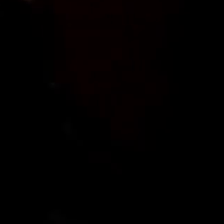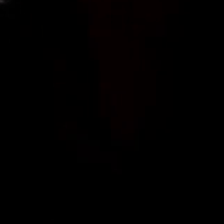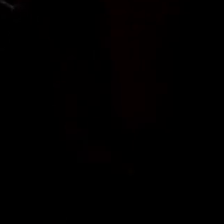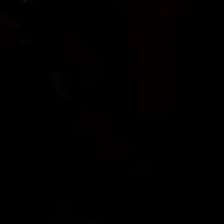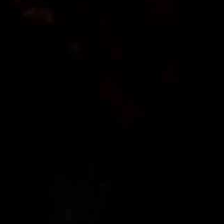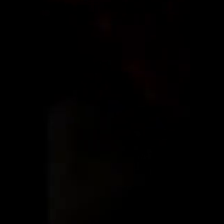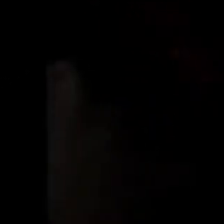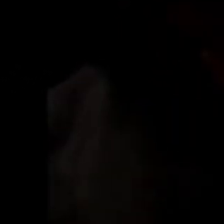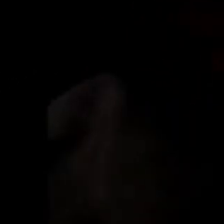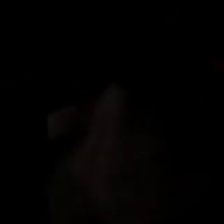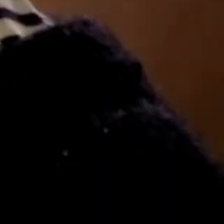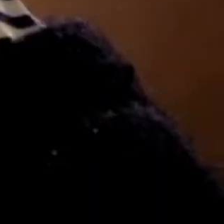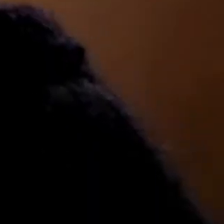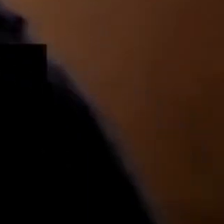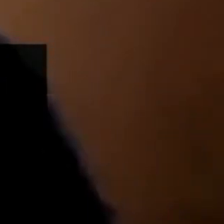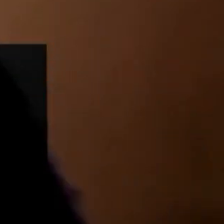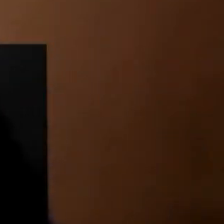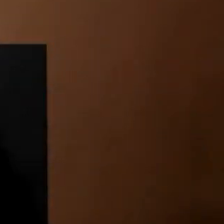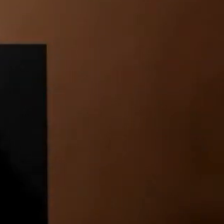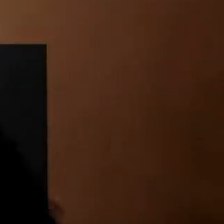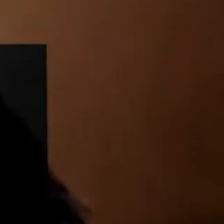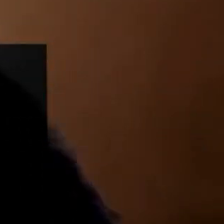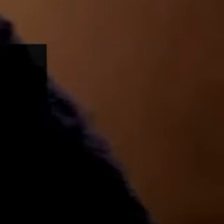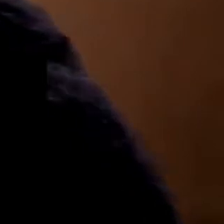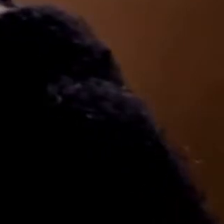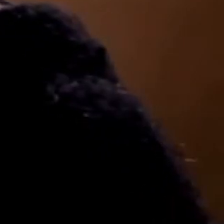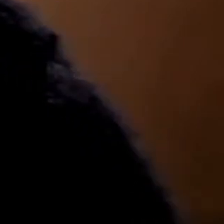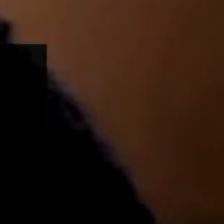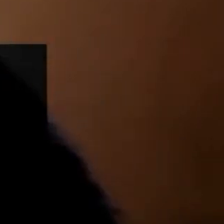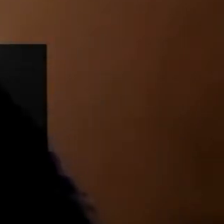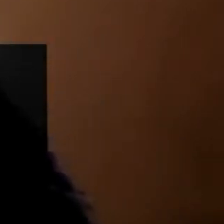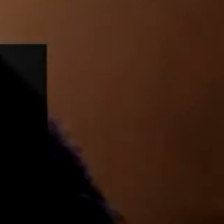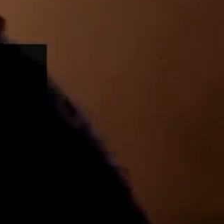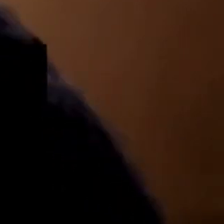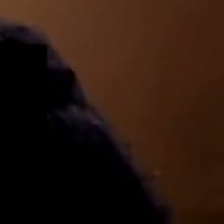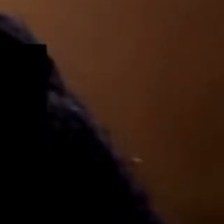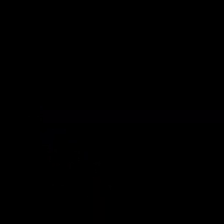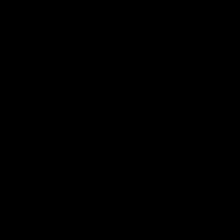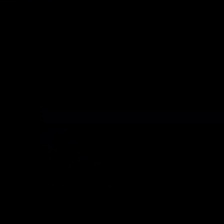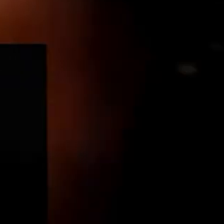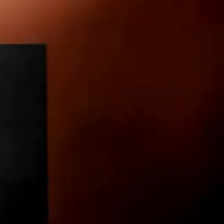Pero tiene una nueva misión.